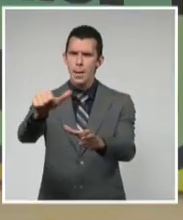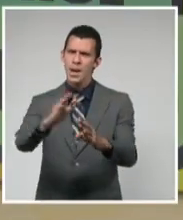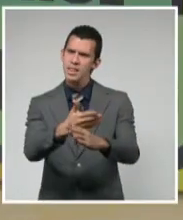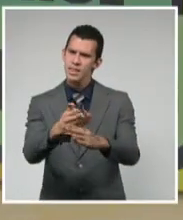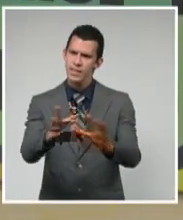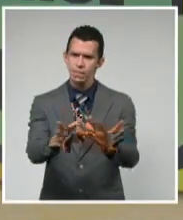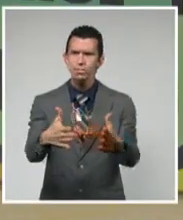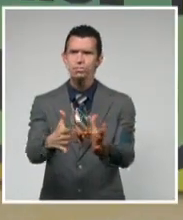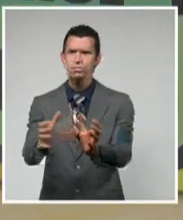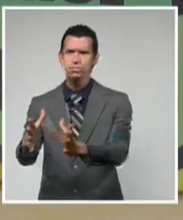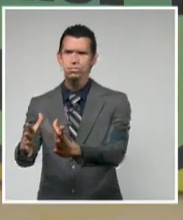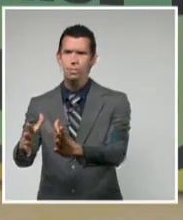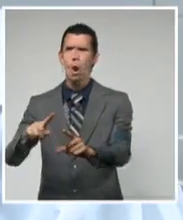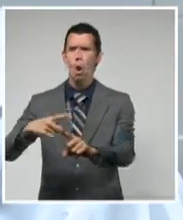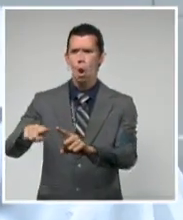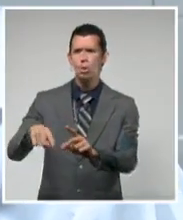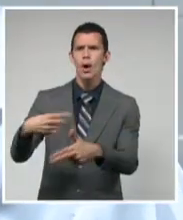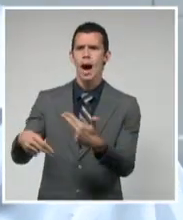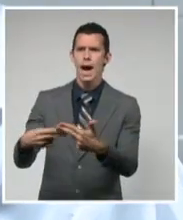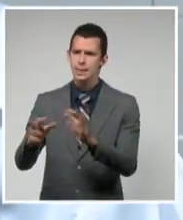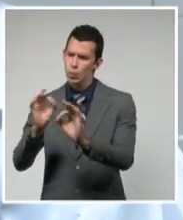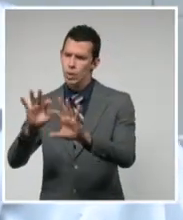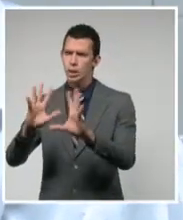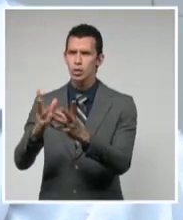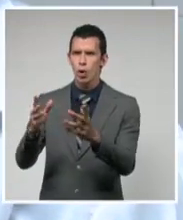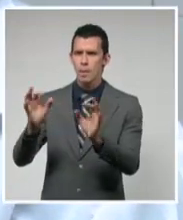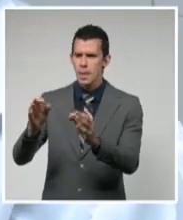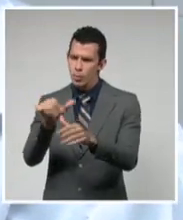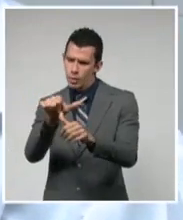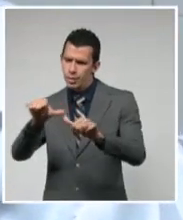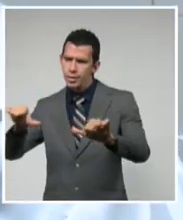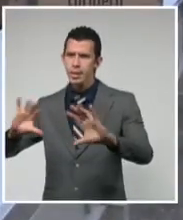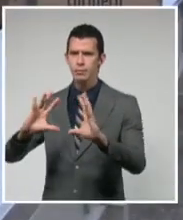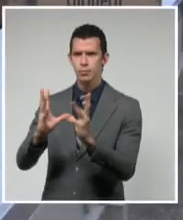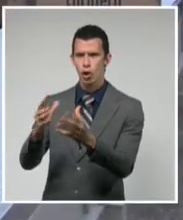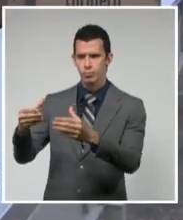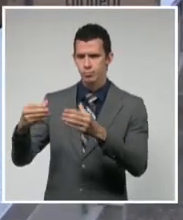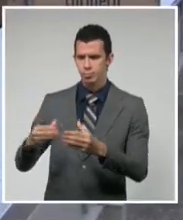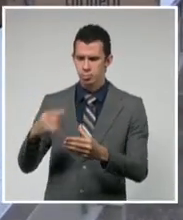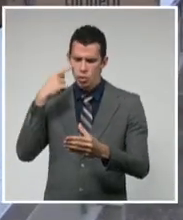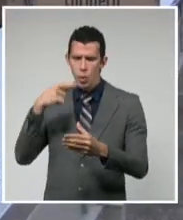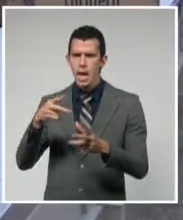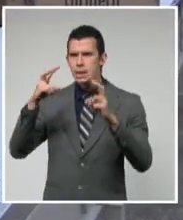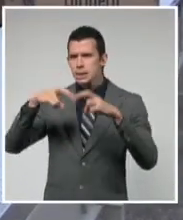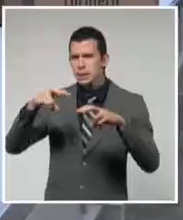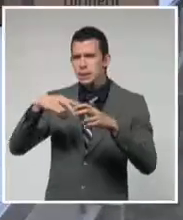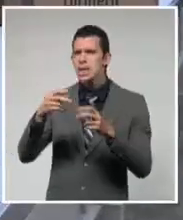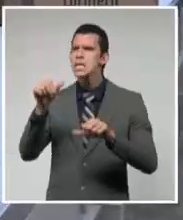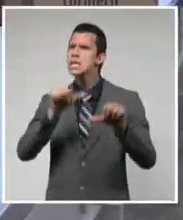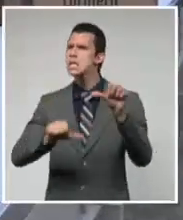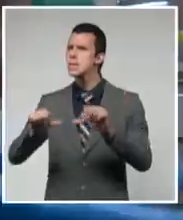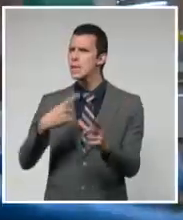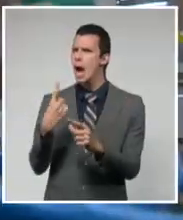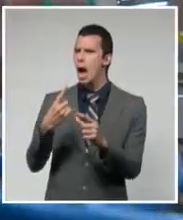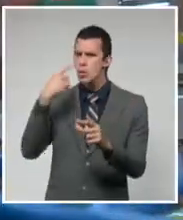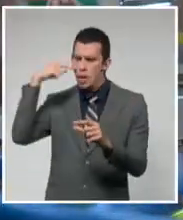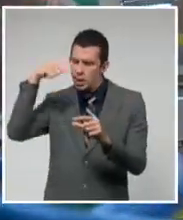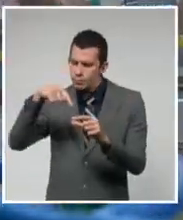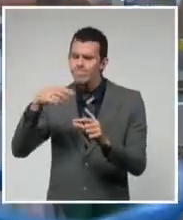y materias volátiles hasta este momento siempre ha llegado con muy buena calidad oxidativo en esta unidad la mayoría de los trabajadores